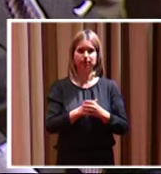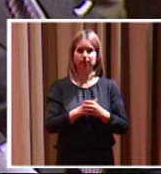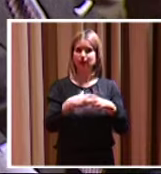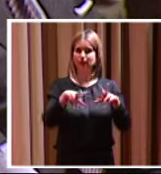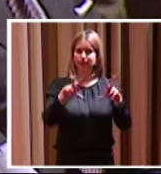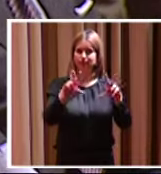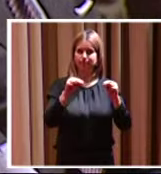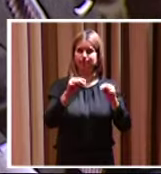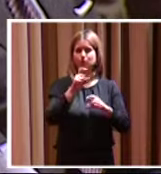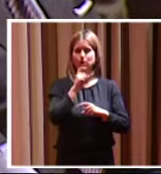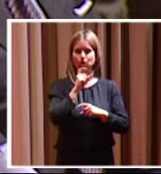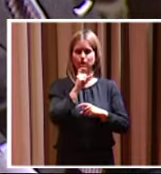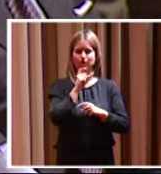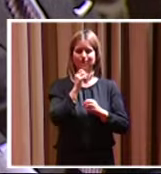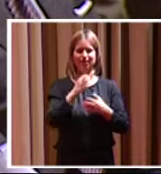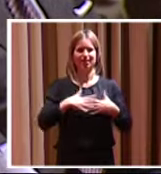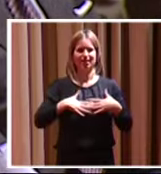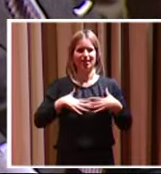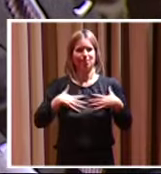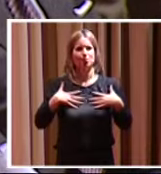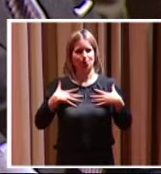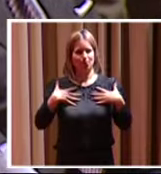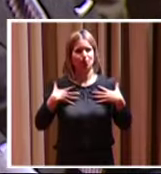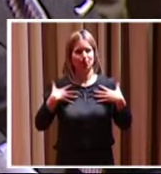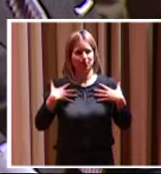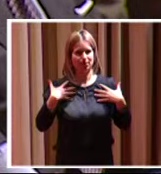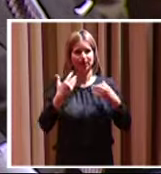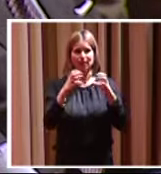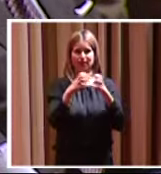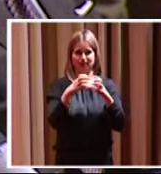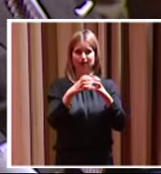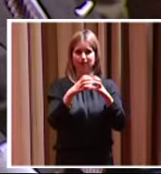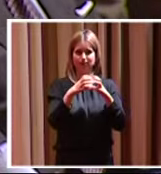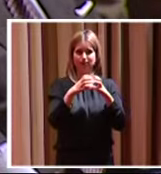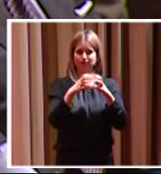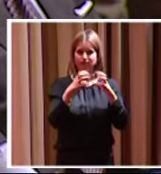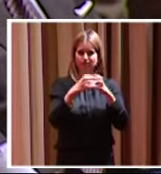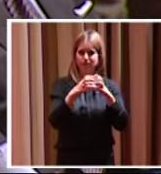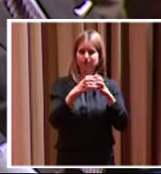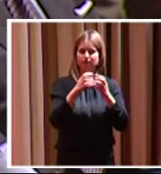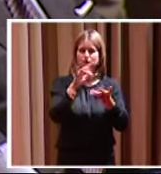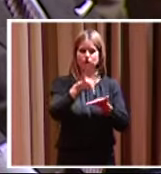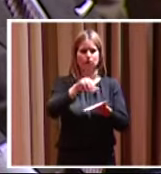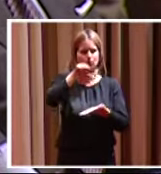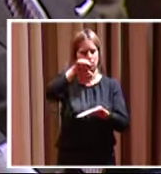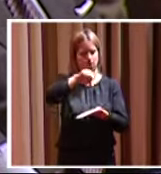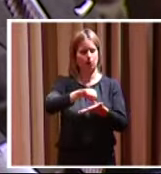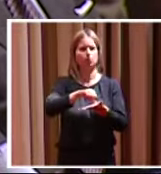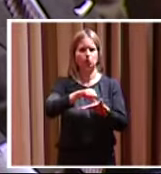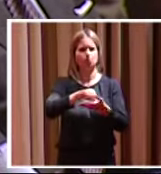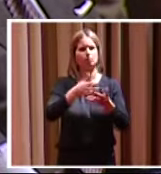Termino y lo hago con emoción. Granada es una ciudad